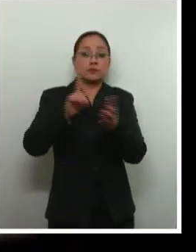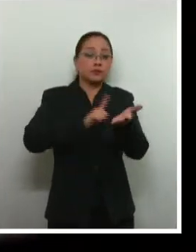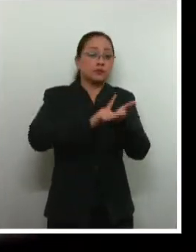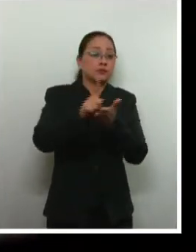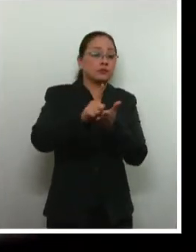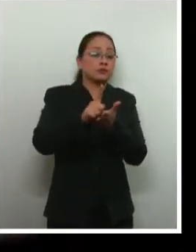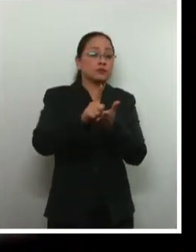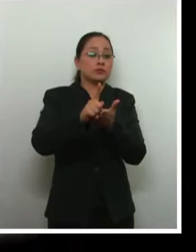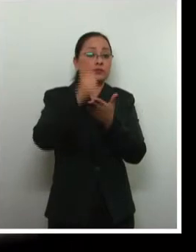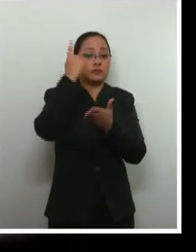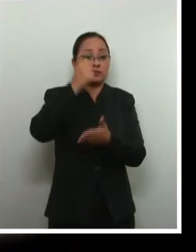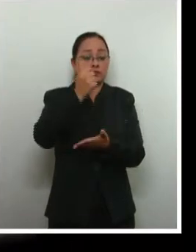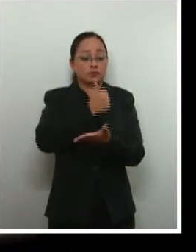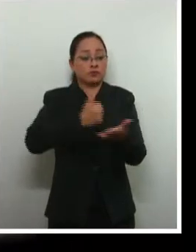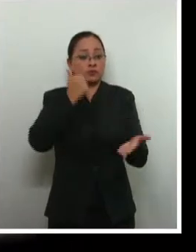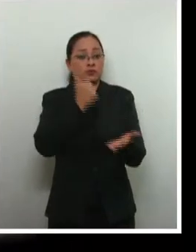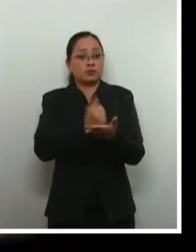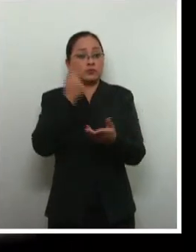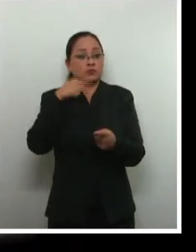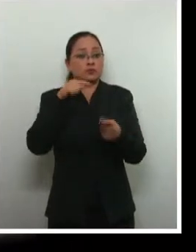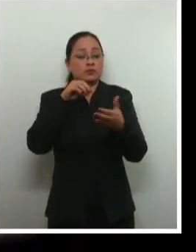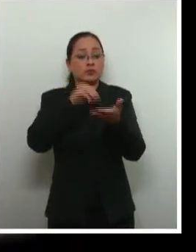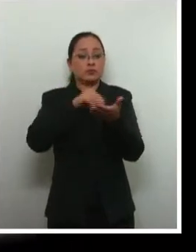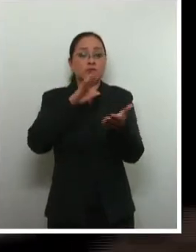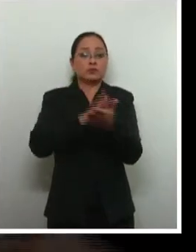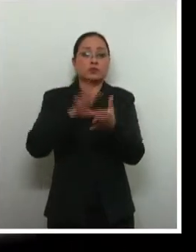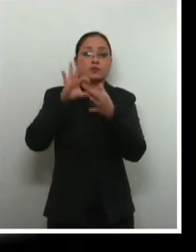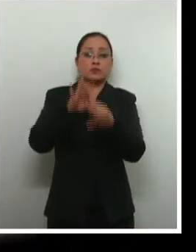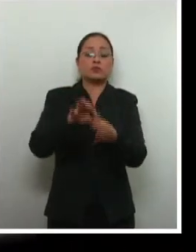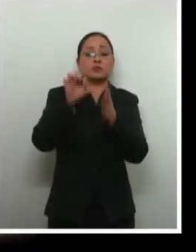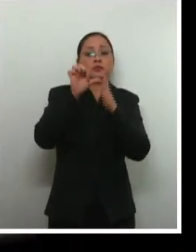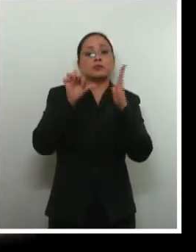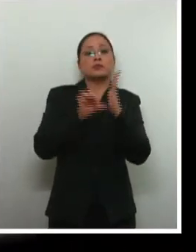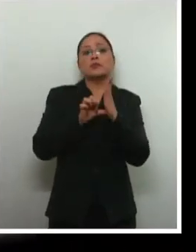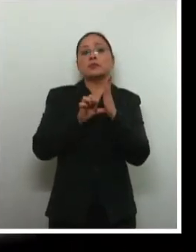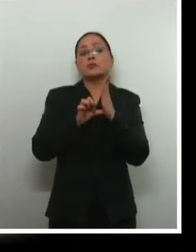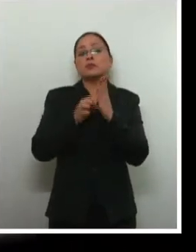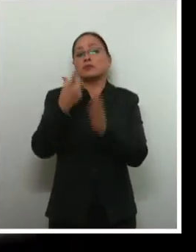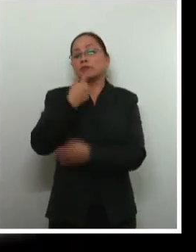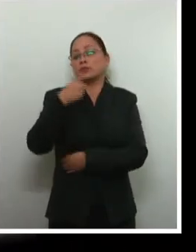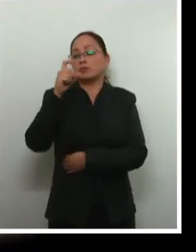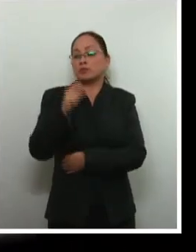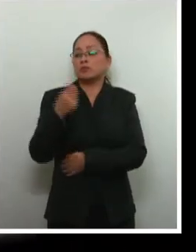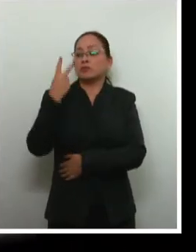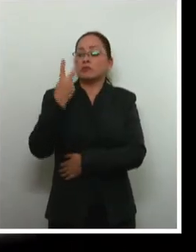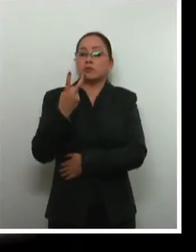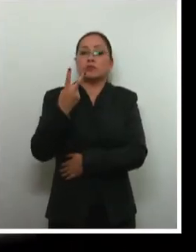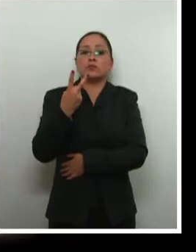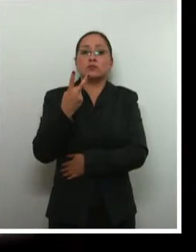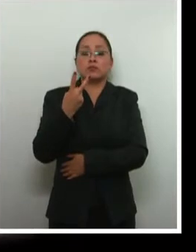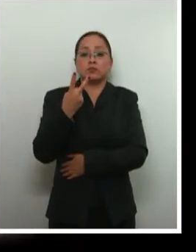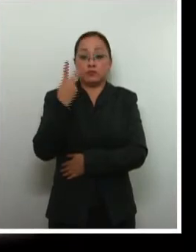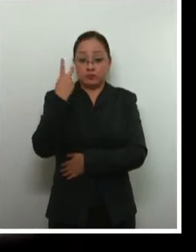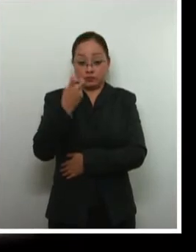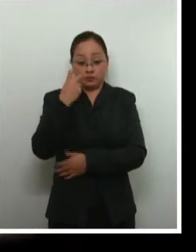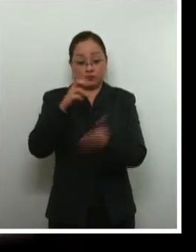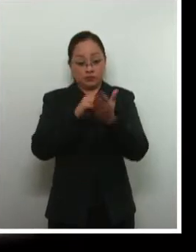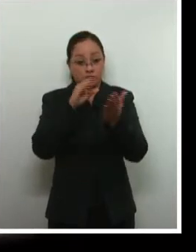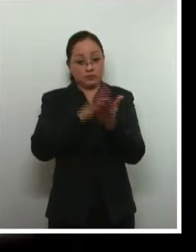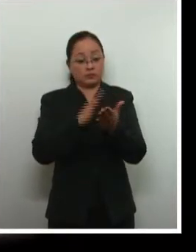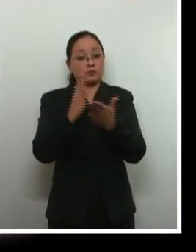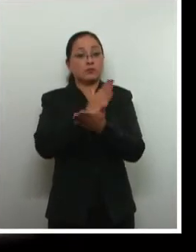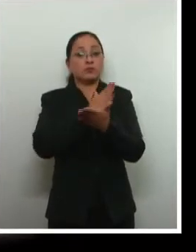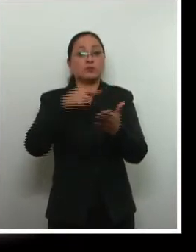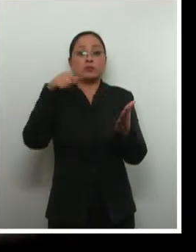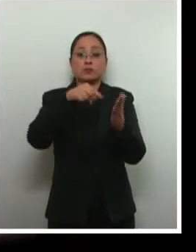derecho de la ciudad contemplado en el artículo 122. Y además aquí